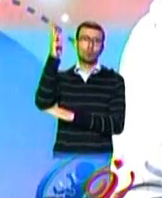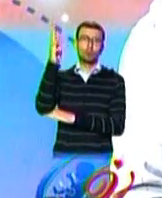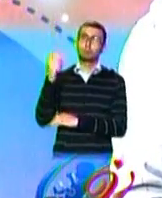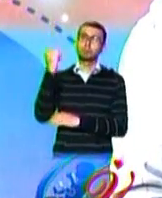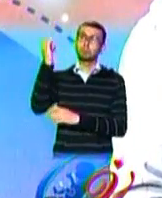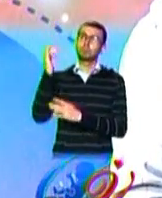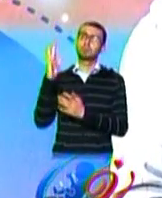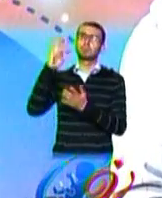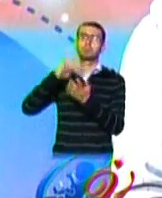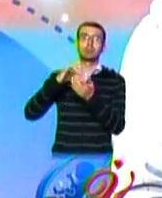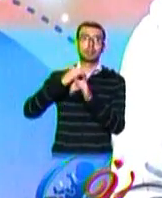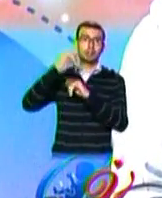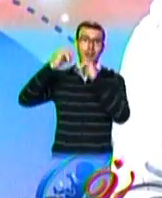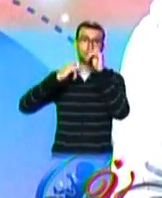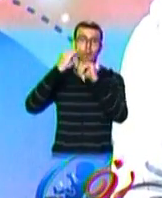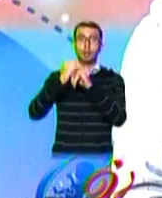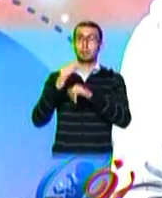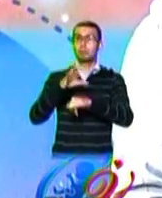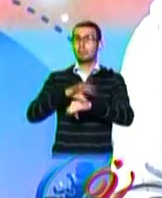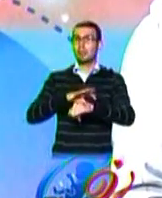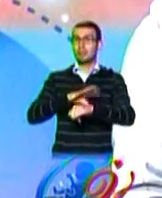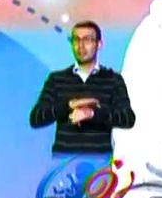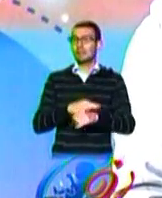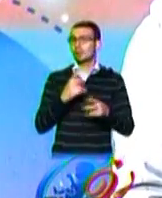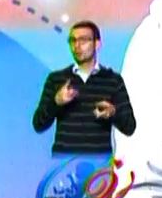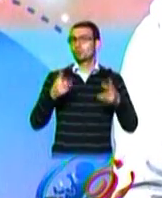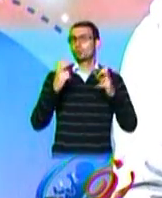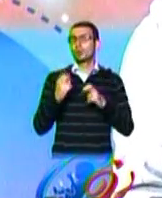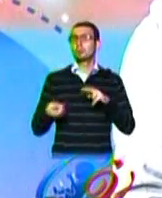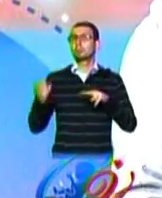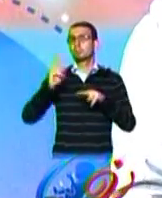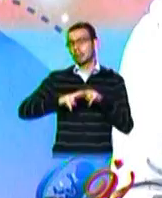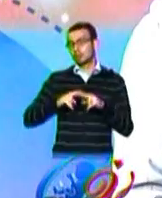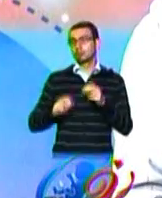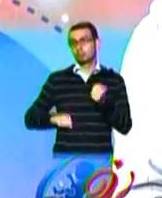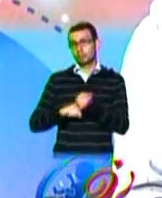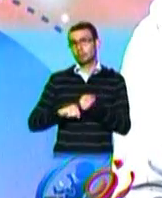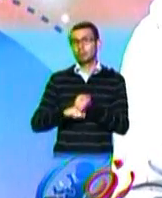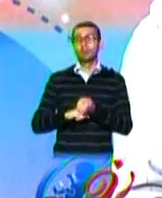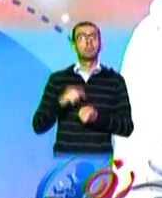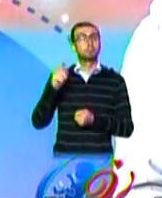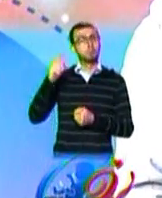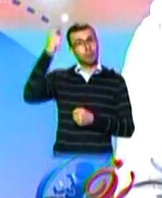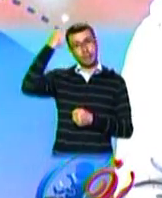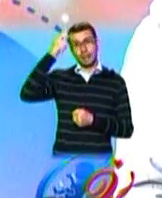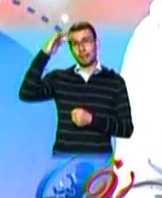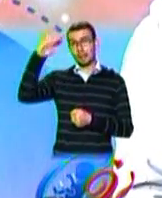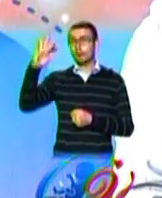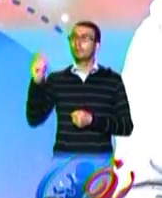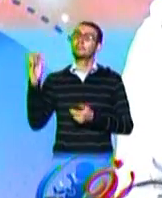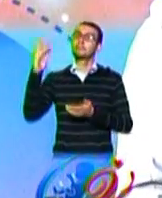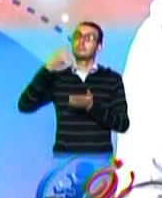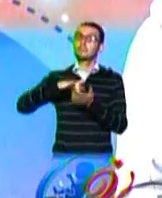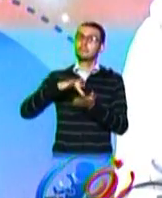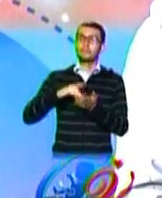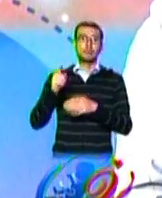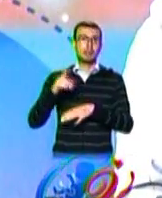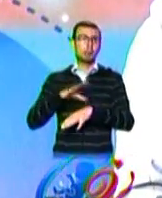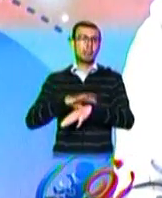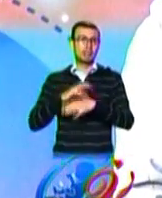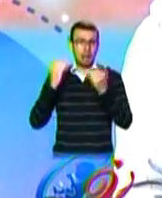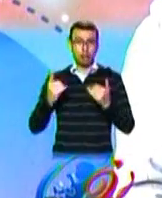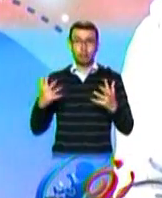de medicina alternativa o complementarias en la ciudad de Cartagena, medicinas integrativas como se llama